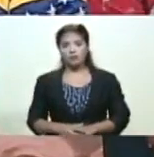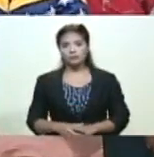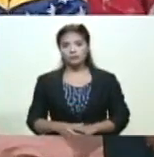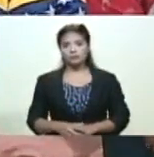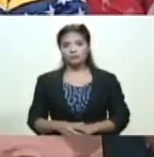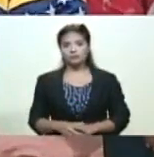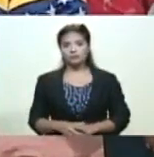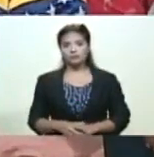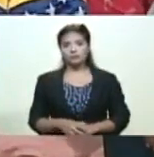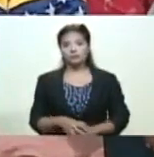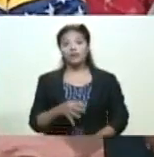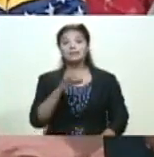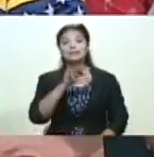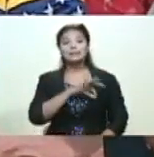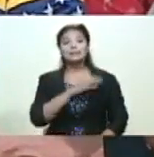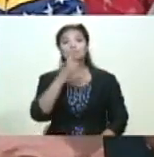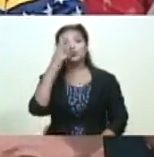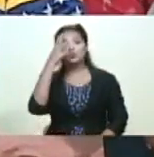Mr. Donald Trump,